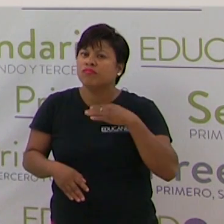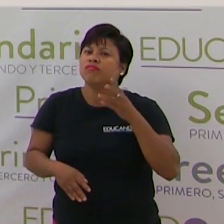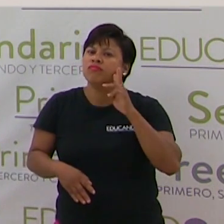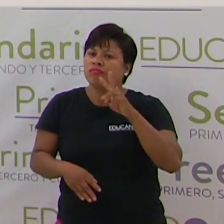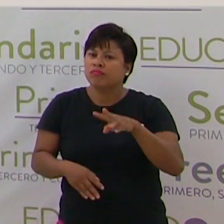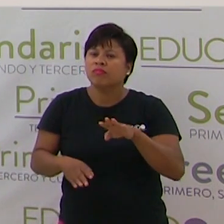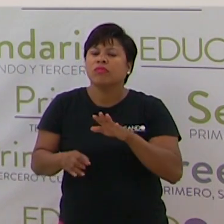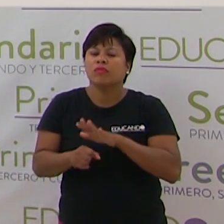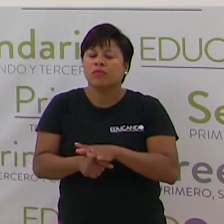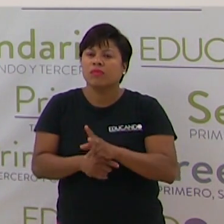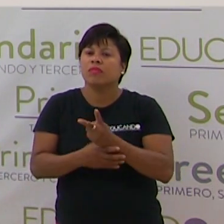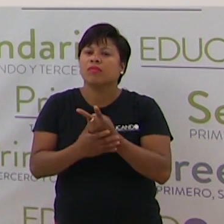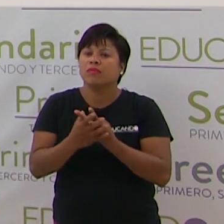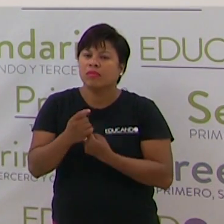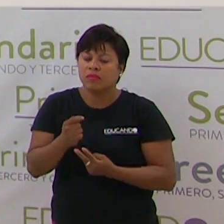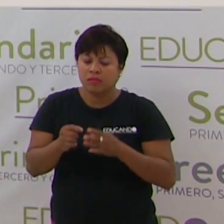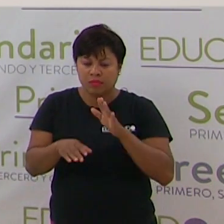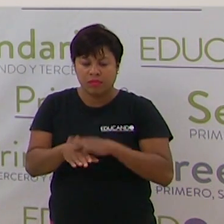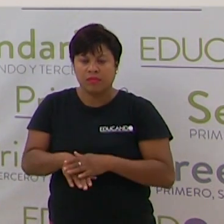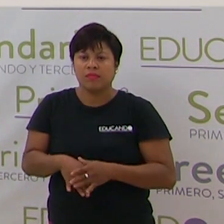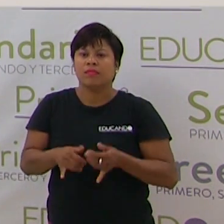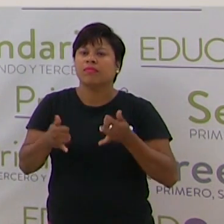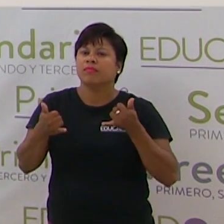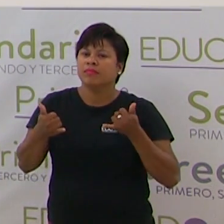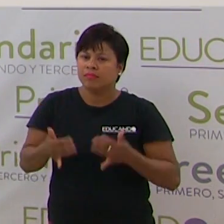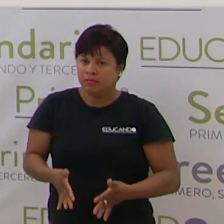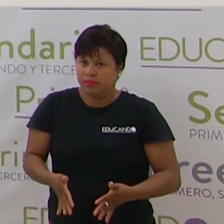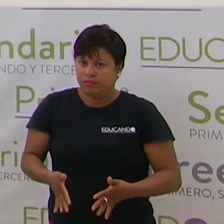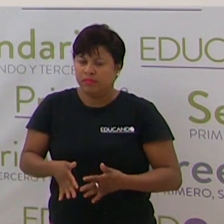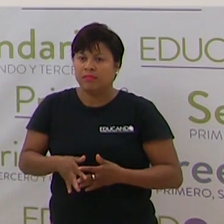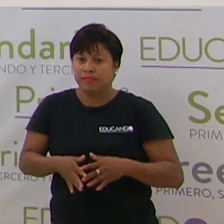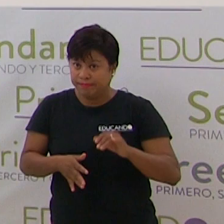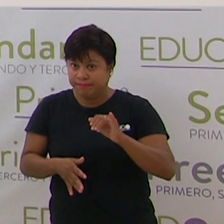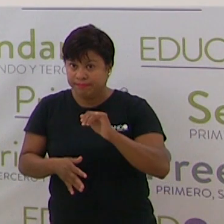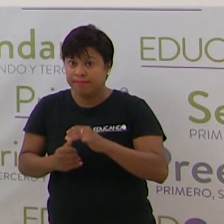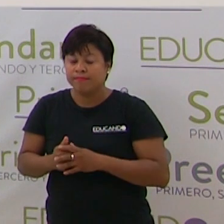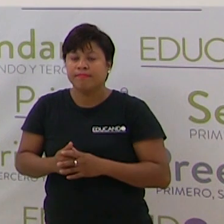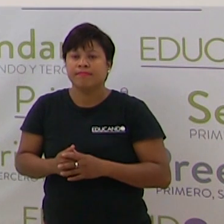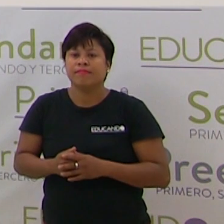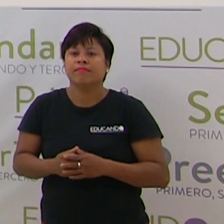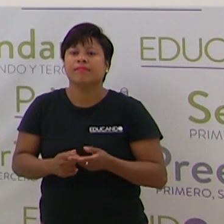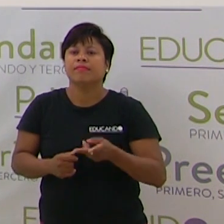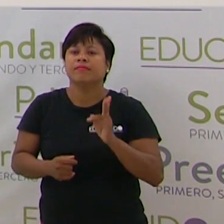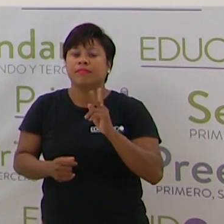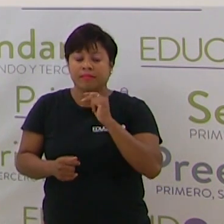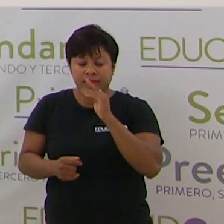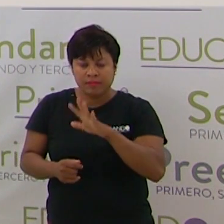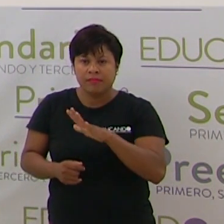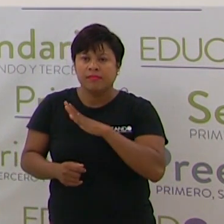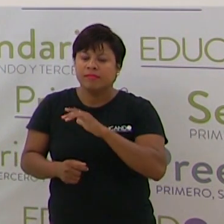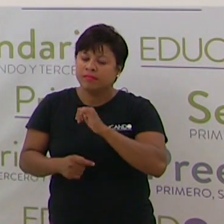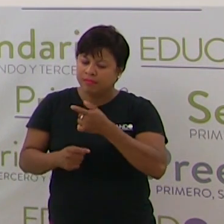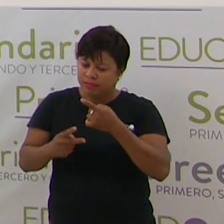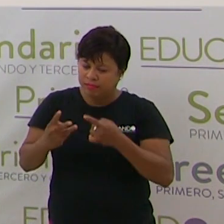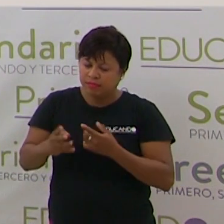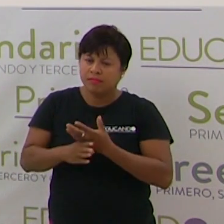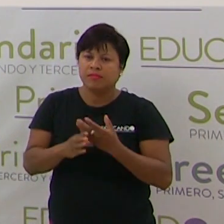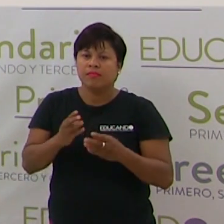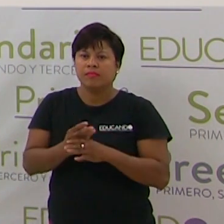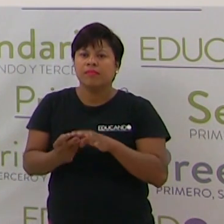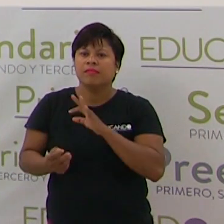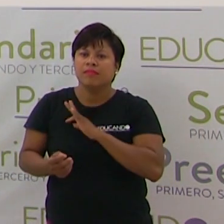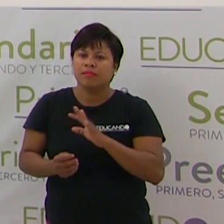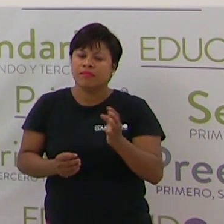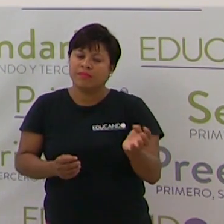de cuál de los dos está más pesado, ¿verdad? Pero también hay otras cosas que nos pueden